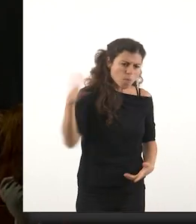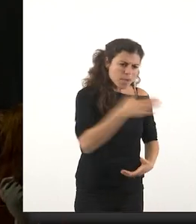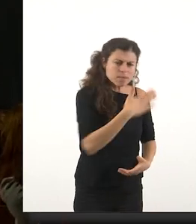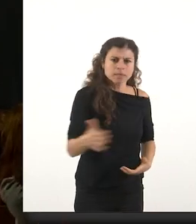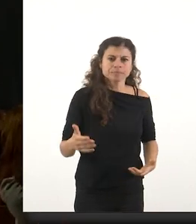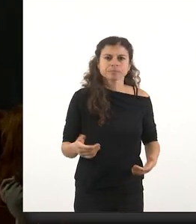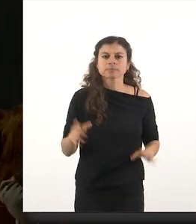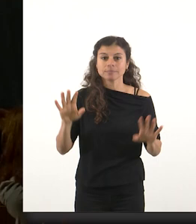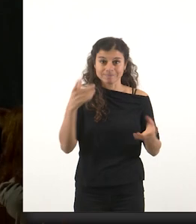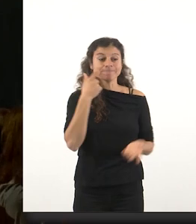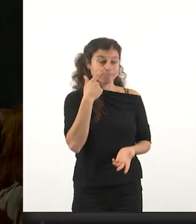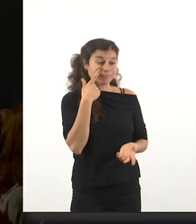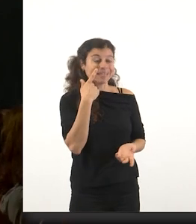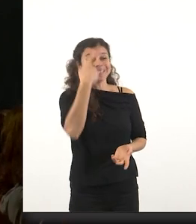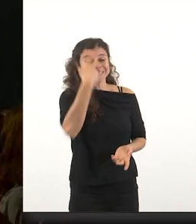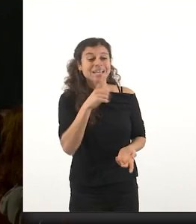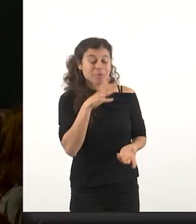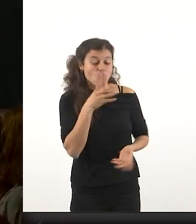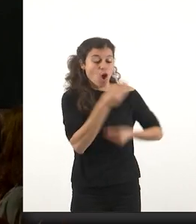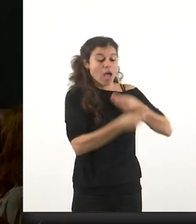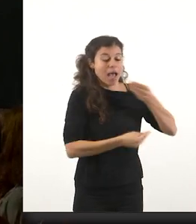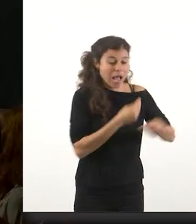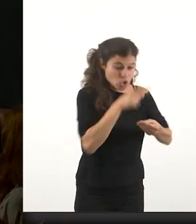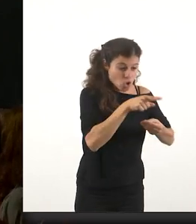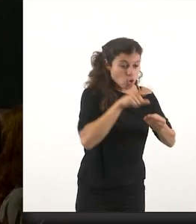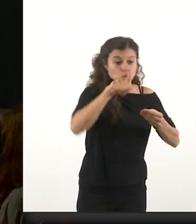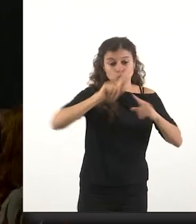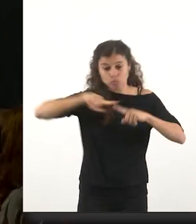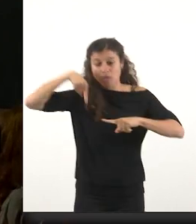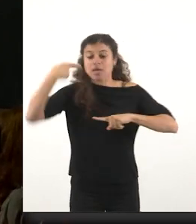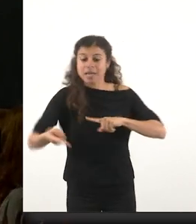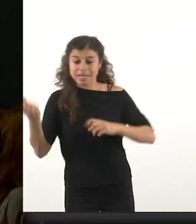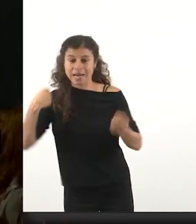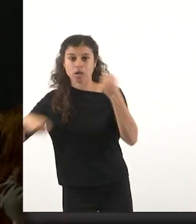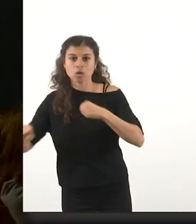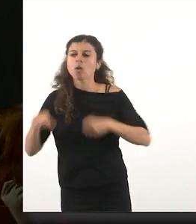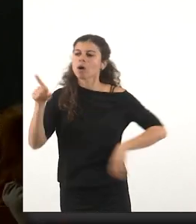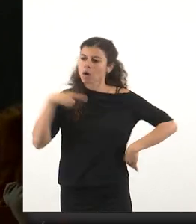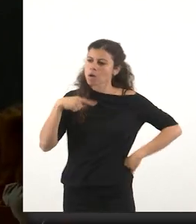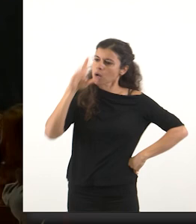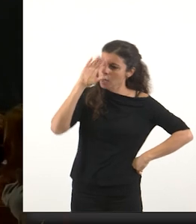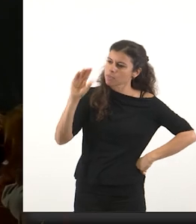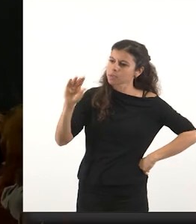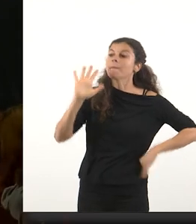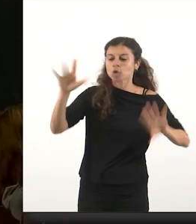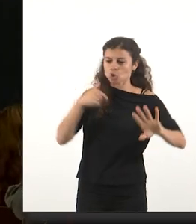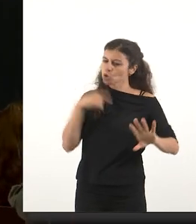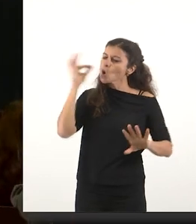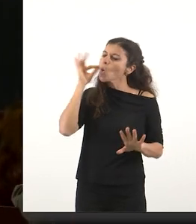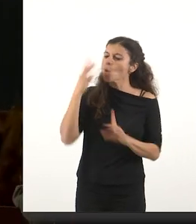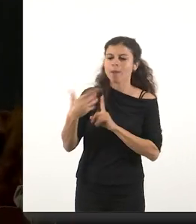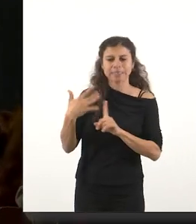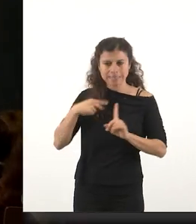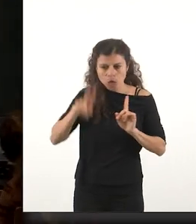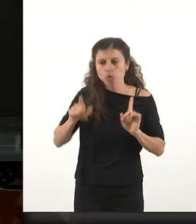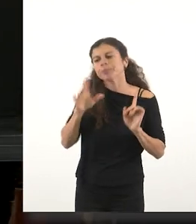Carmen, Pamela, ¿sabes que en la vida a cada acción le corresponde una reacción? Digo, pues tú estás muy estudiada, como eres muy lista de bien a terapia, porque yo no soy como estas mujeres maltratadas. Vengo a una y ya